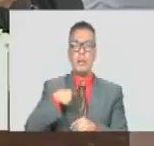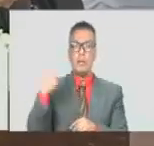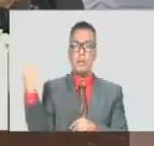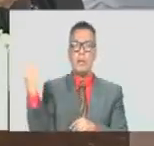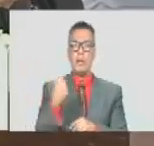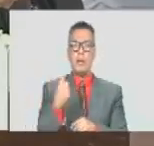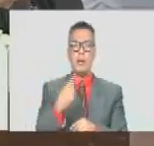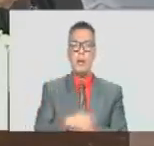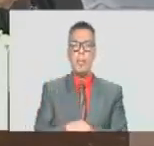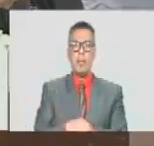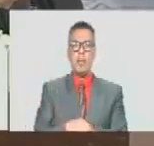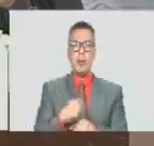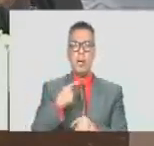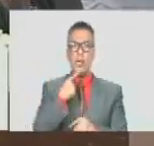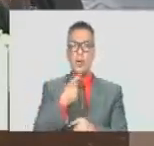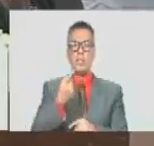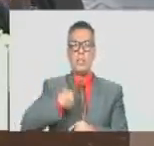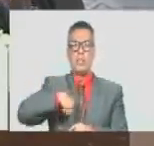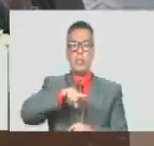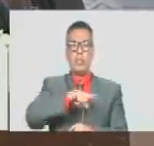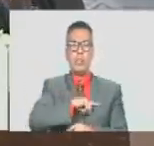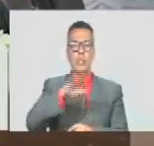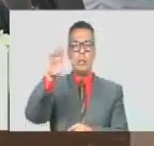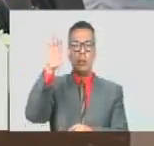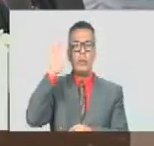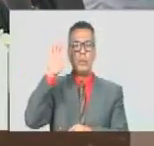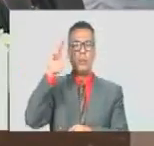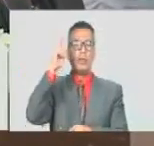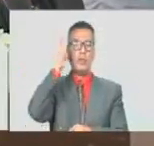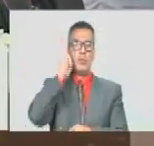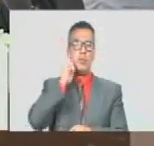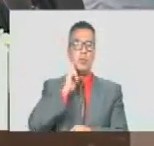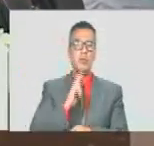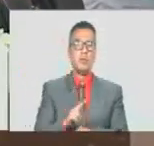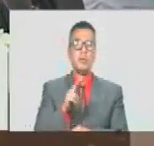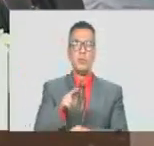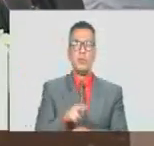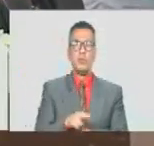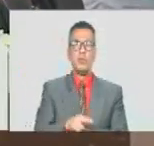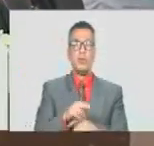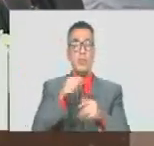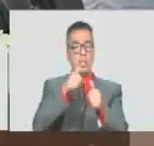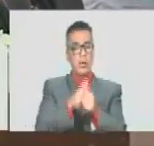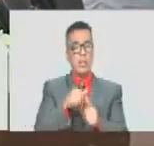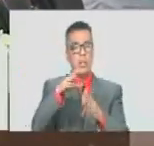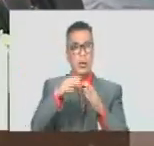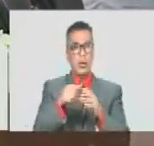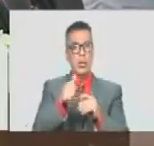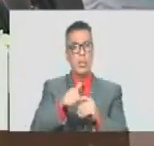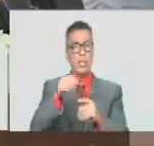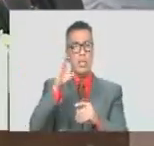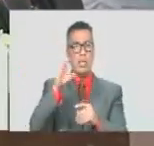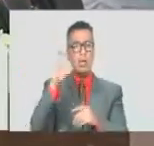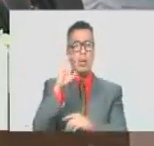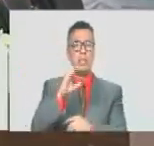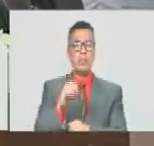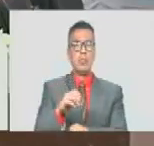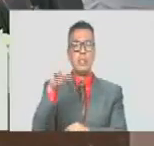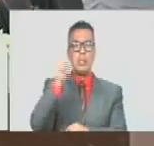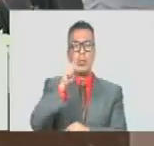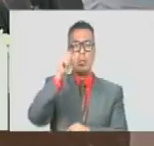venido a dejar nuestro juramento bolivariano al Sócrates de Caracas,